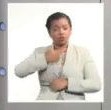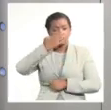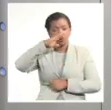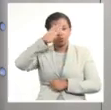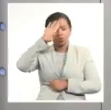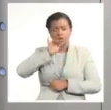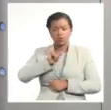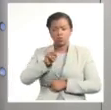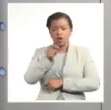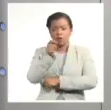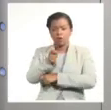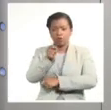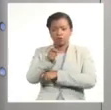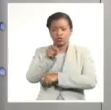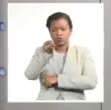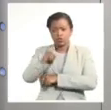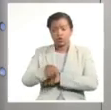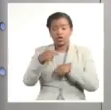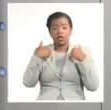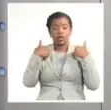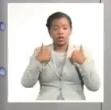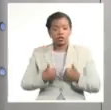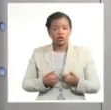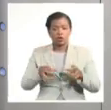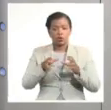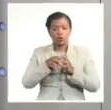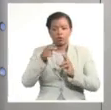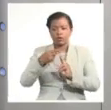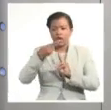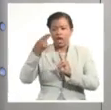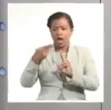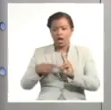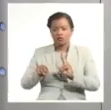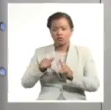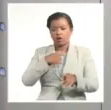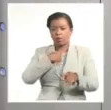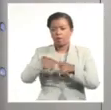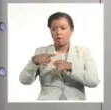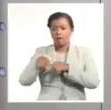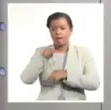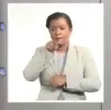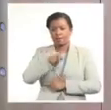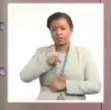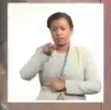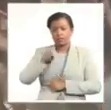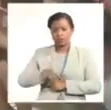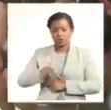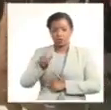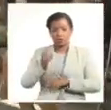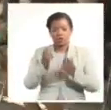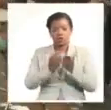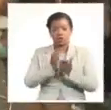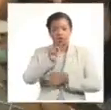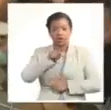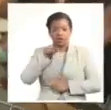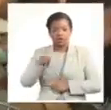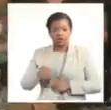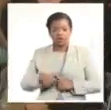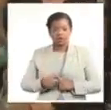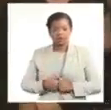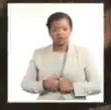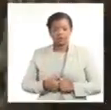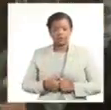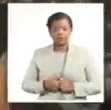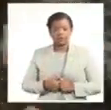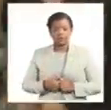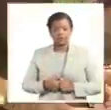así como profesores, directores de agrupaciones teatrales, entre otras personalidades y alumnos. 14